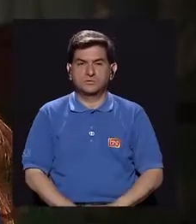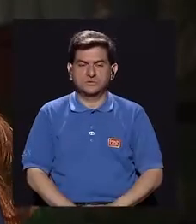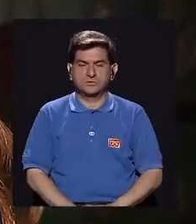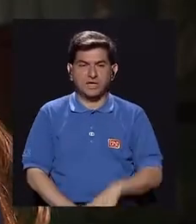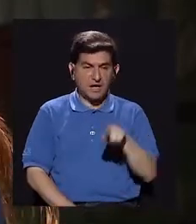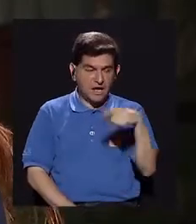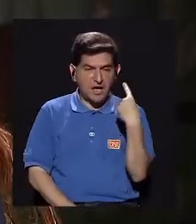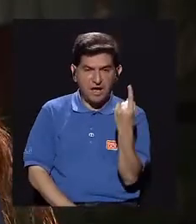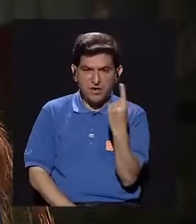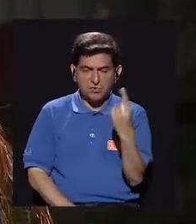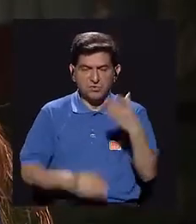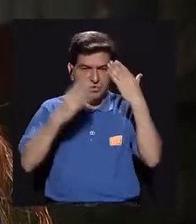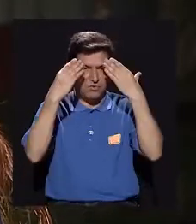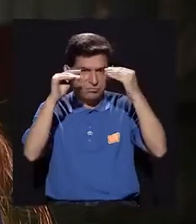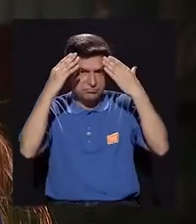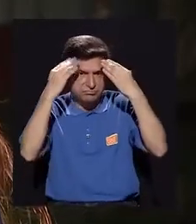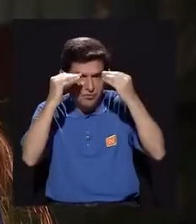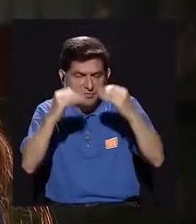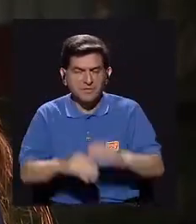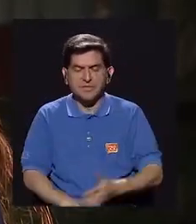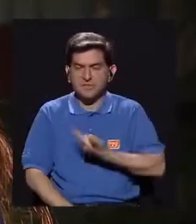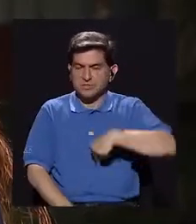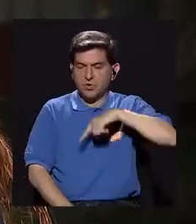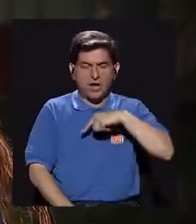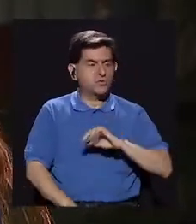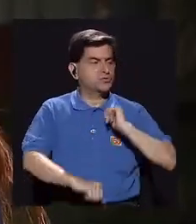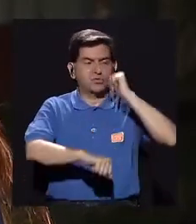Entonces, solito este reporte